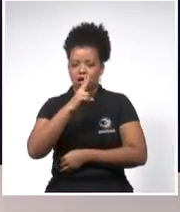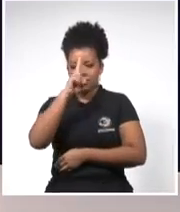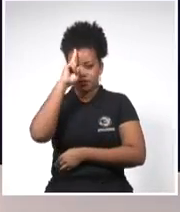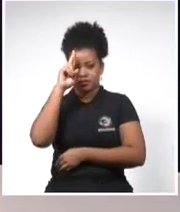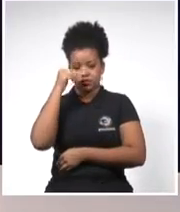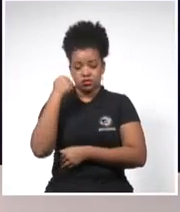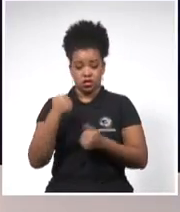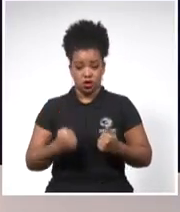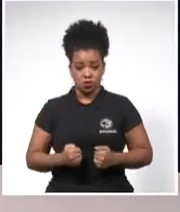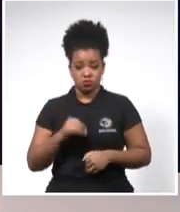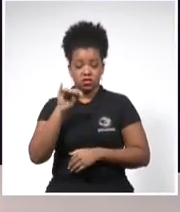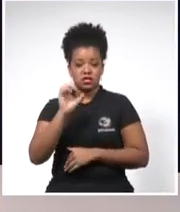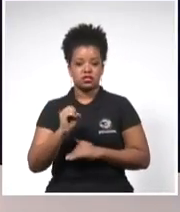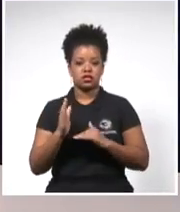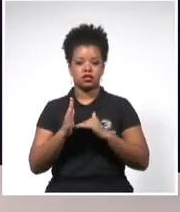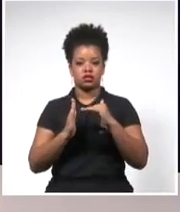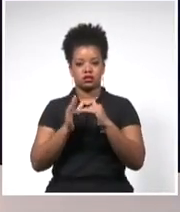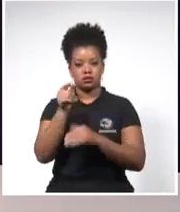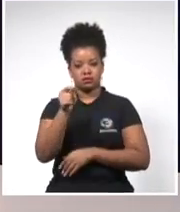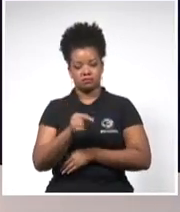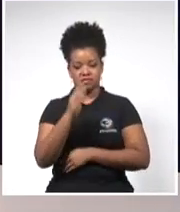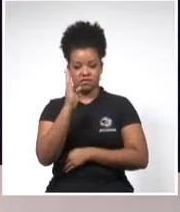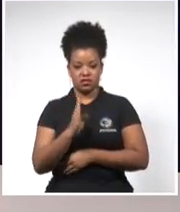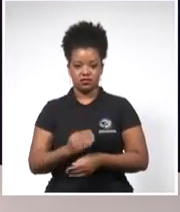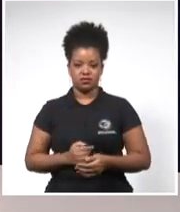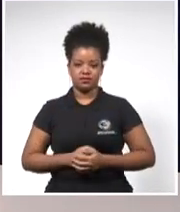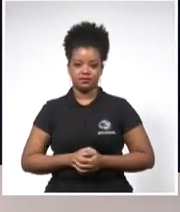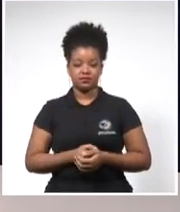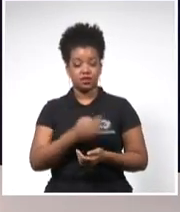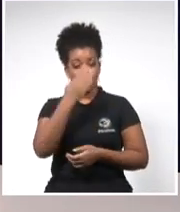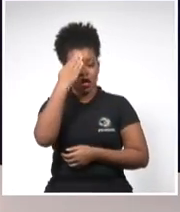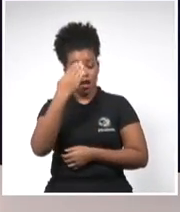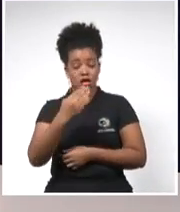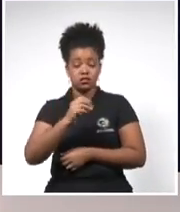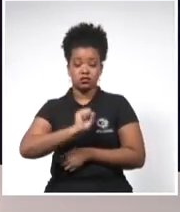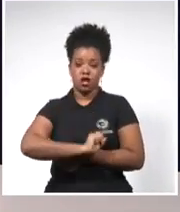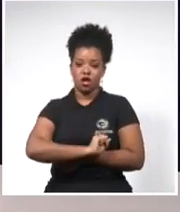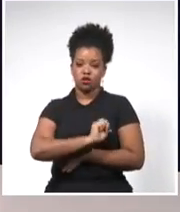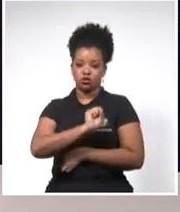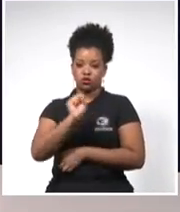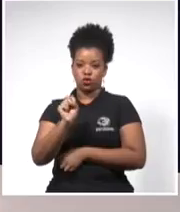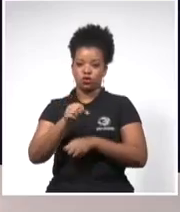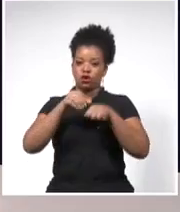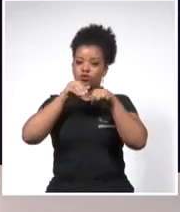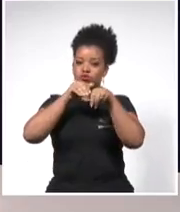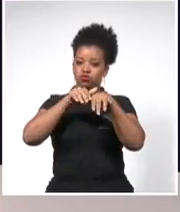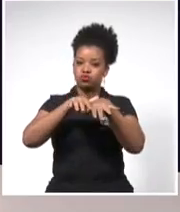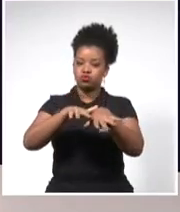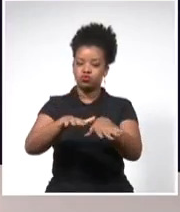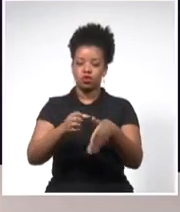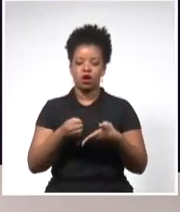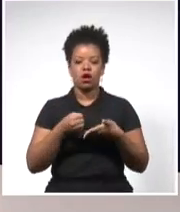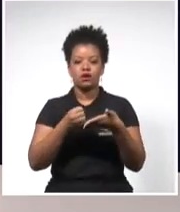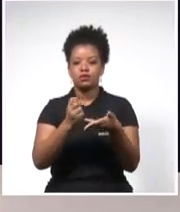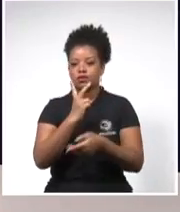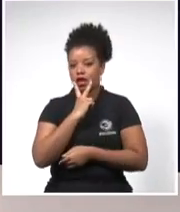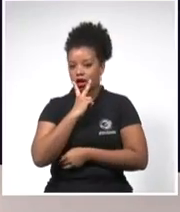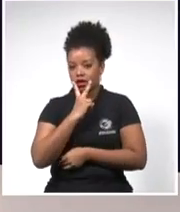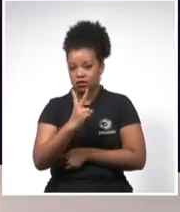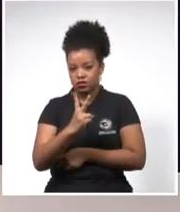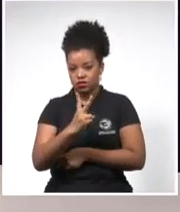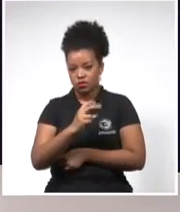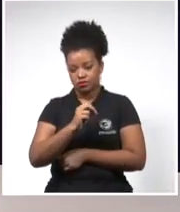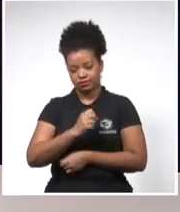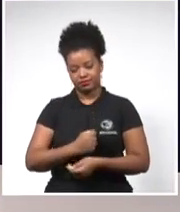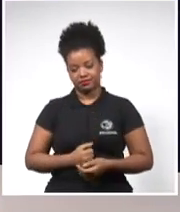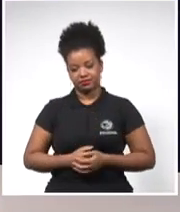60 millones de brasileños. Gracias al programa se logró expandir la cobertura de atención básica y de salud de los brasileños.